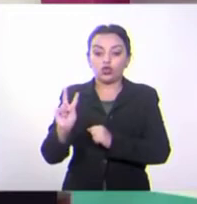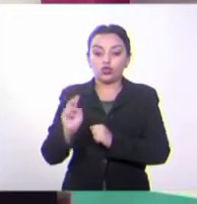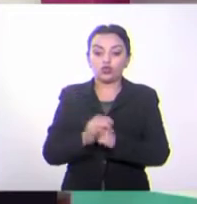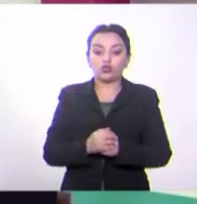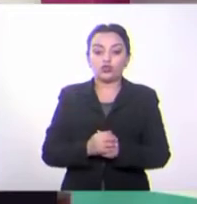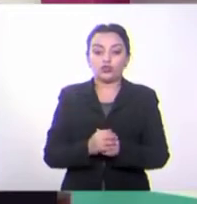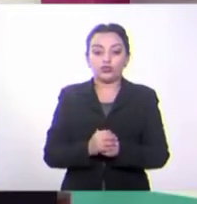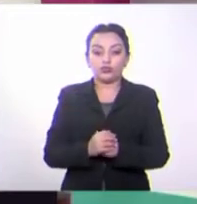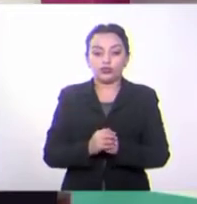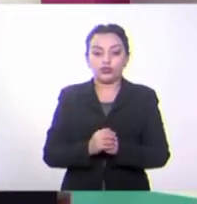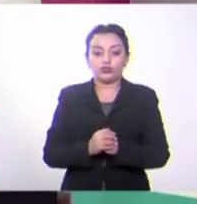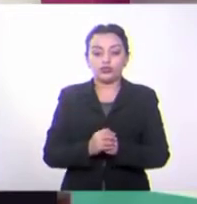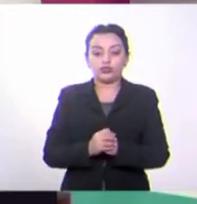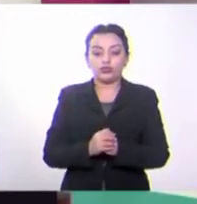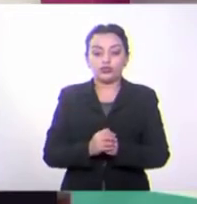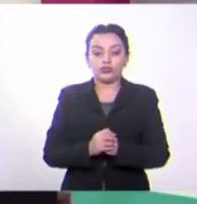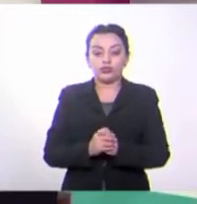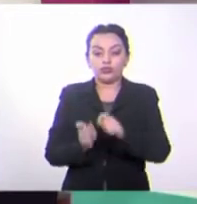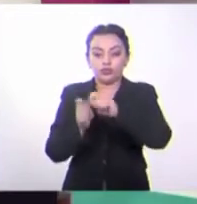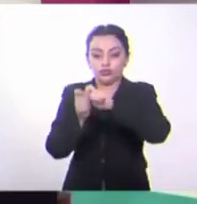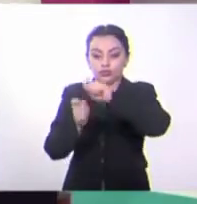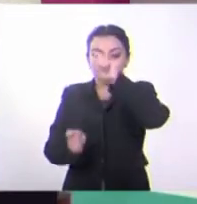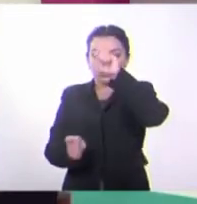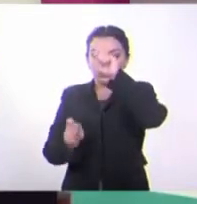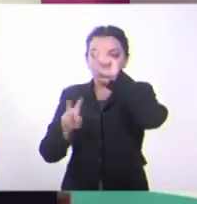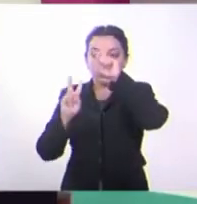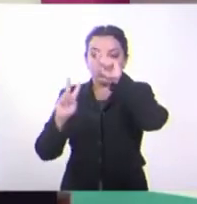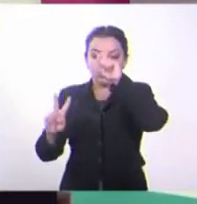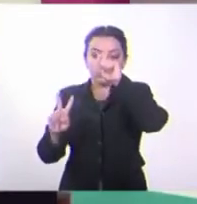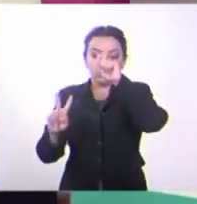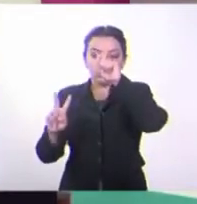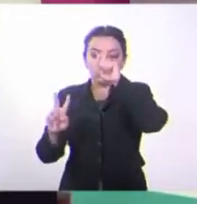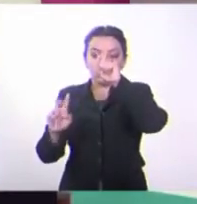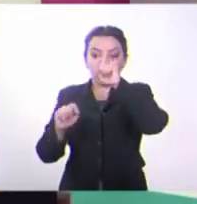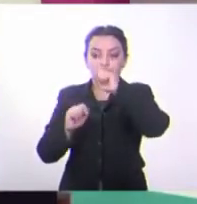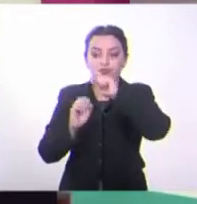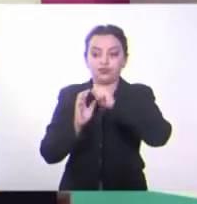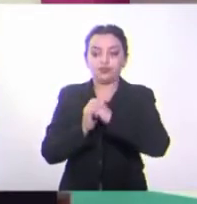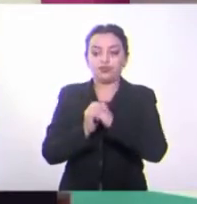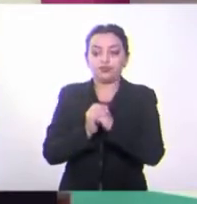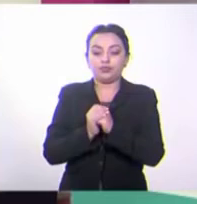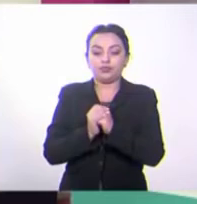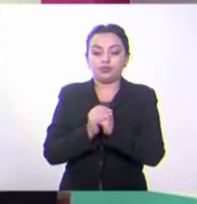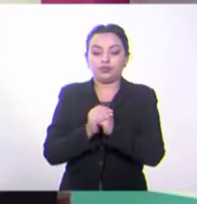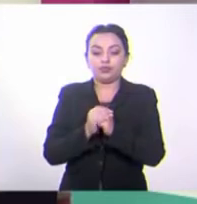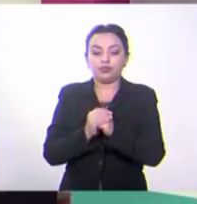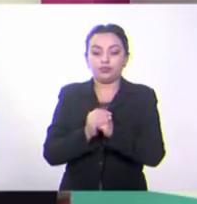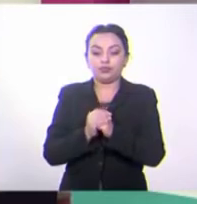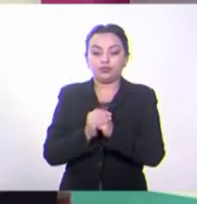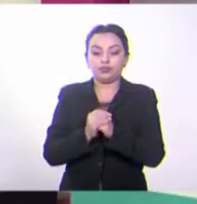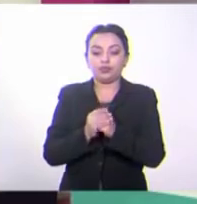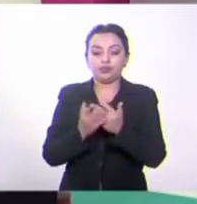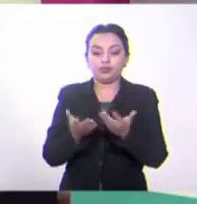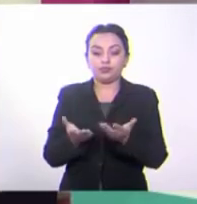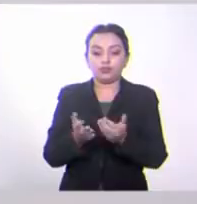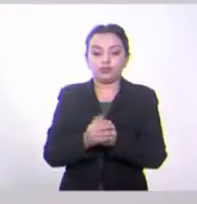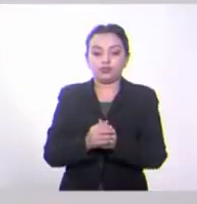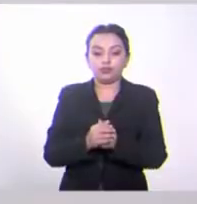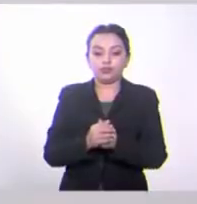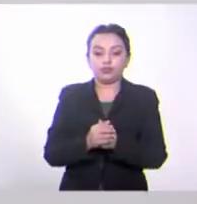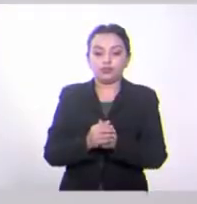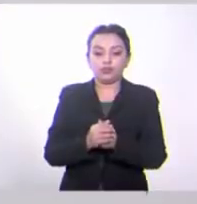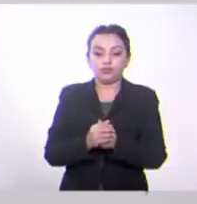AB, en este triángulo, el correspondiente es DE Entonces la razón es AD